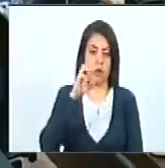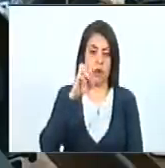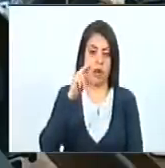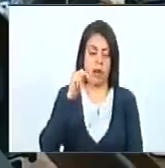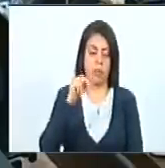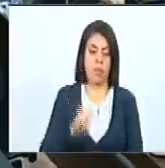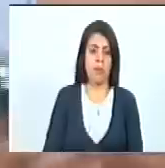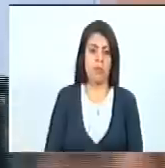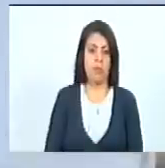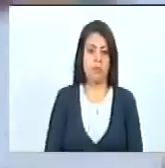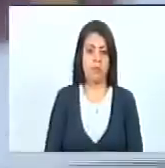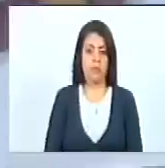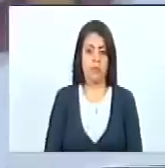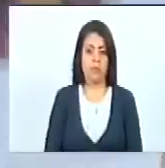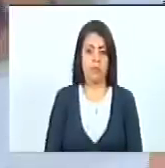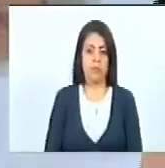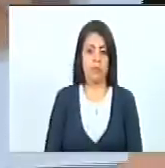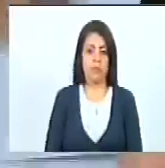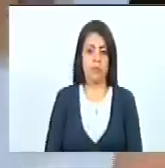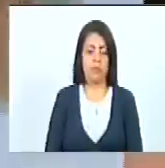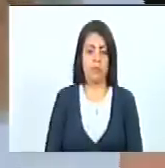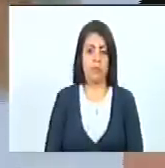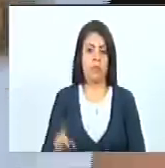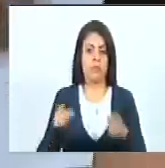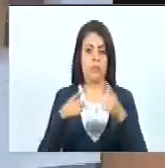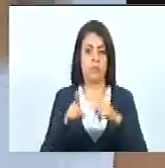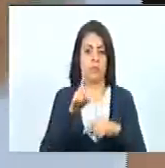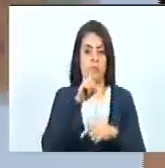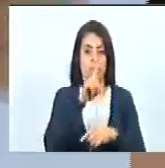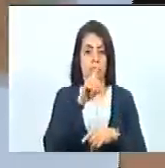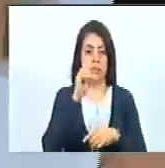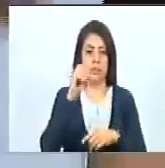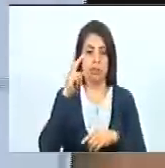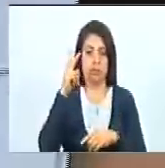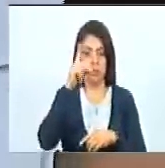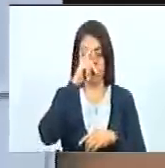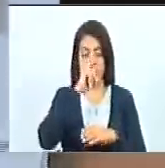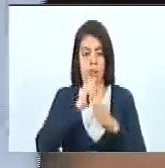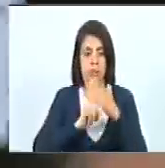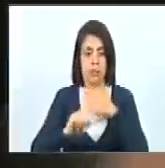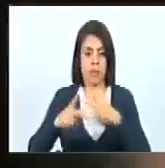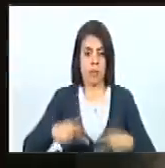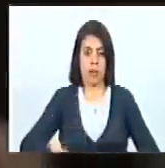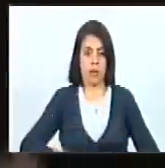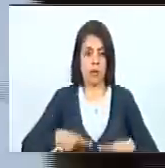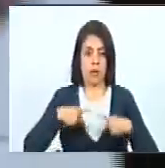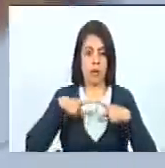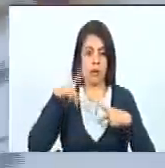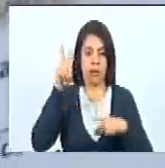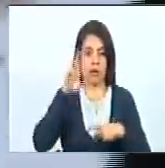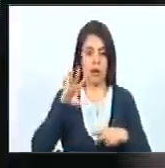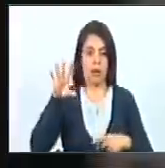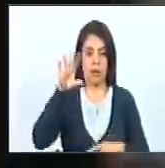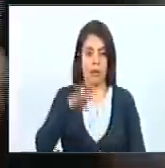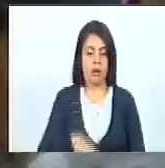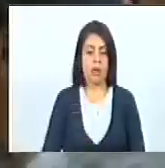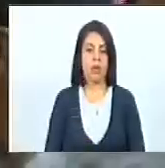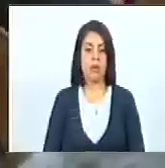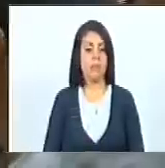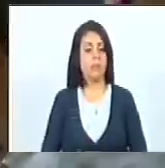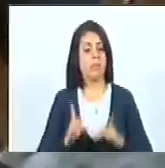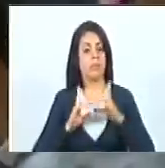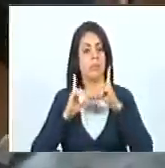de González, quien cumple 102 años de vida en Venezuela,